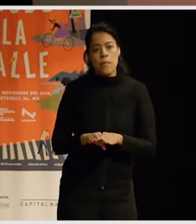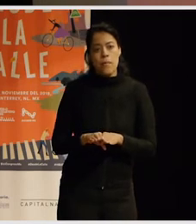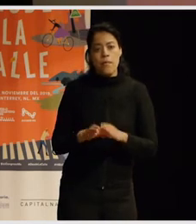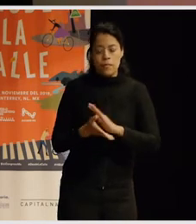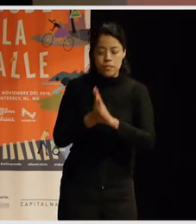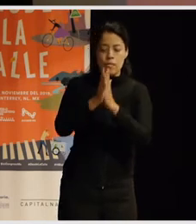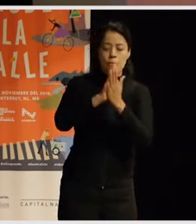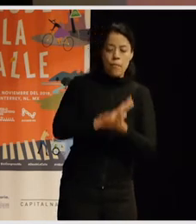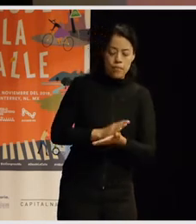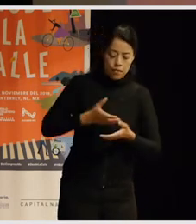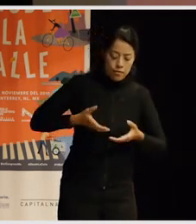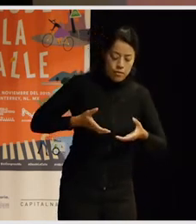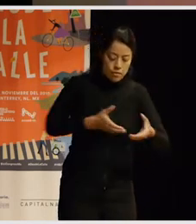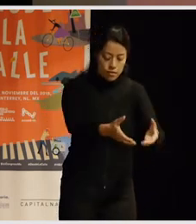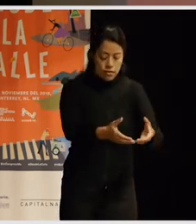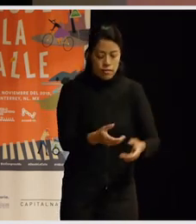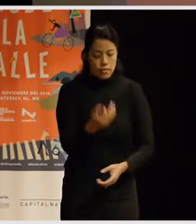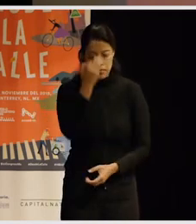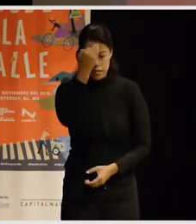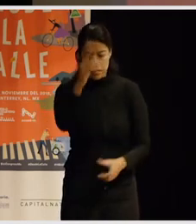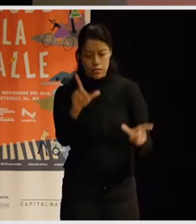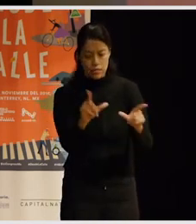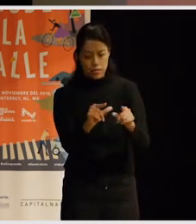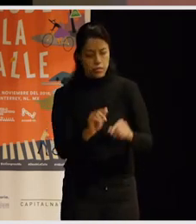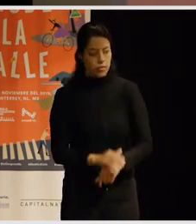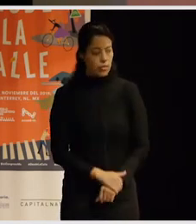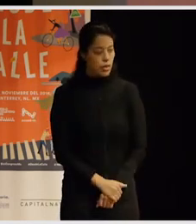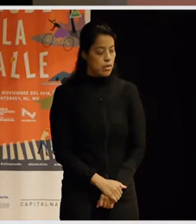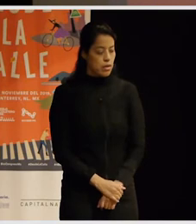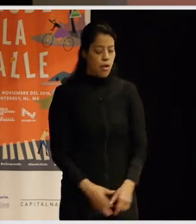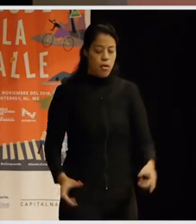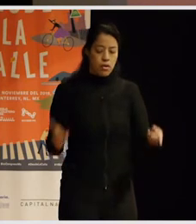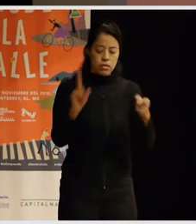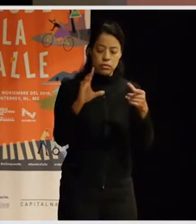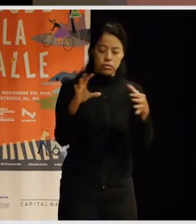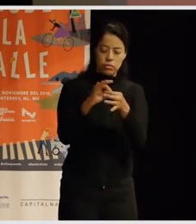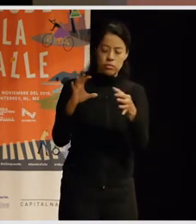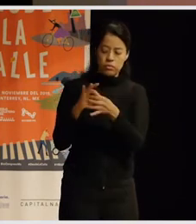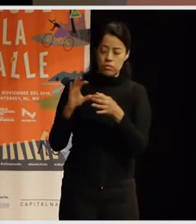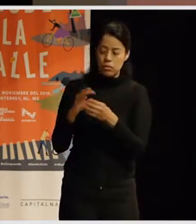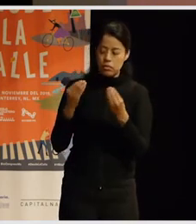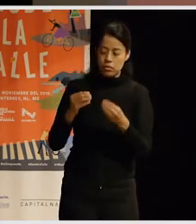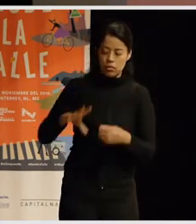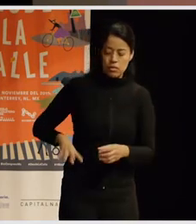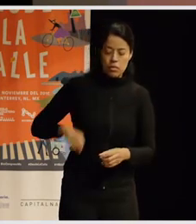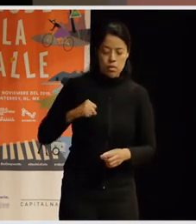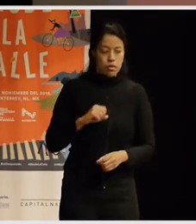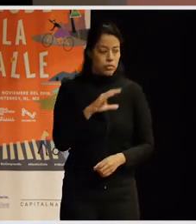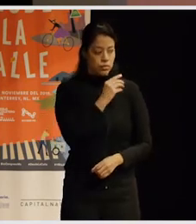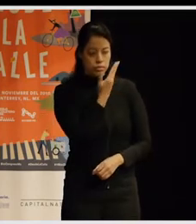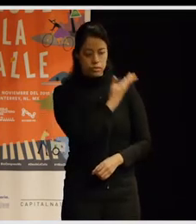transformamos una calle en poco tiempo y con mucha sumando muchos esfuerzos en camino básicamente